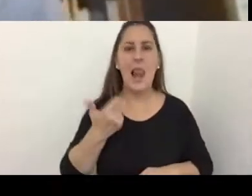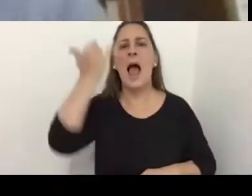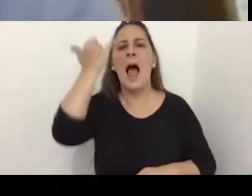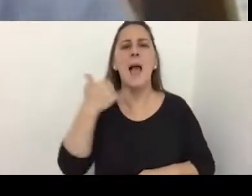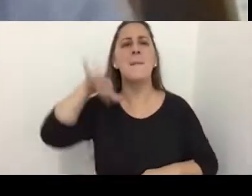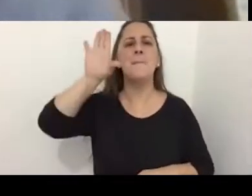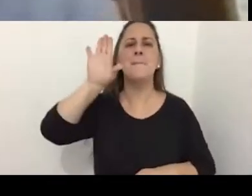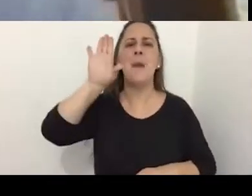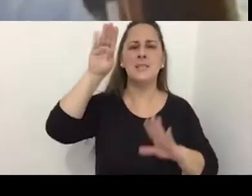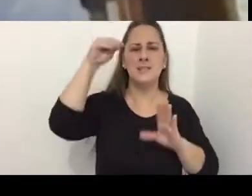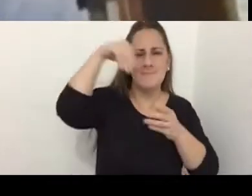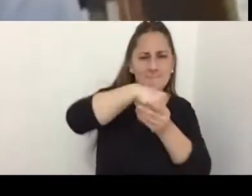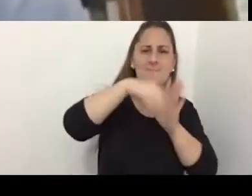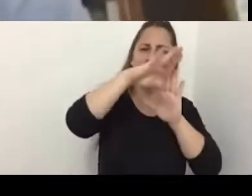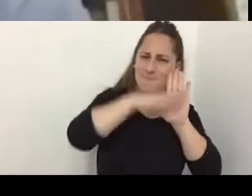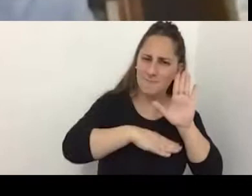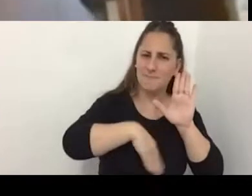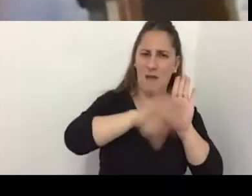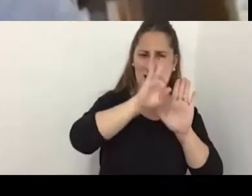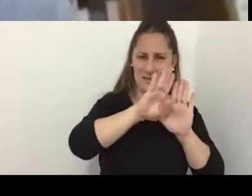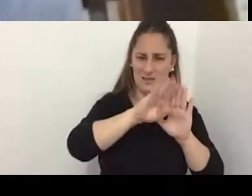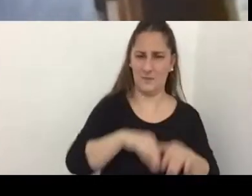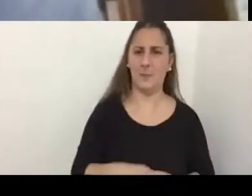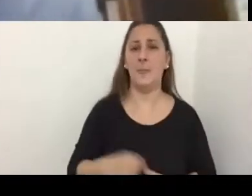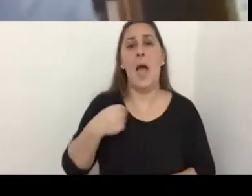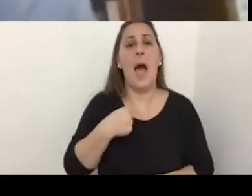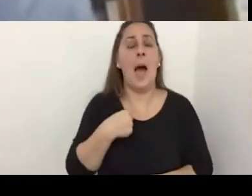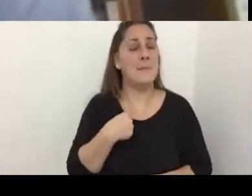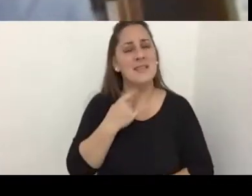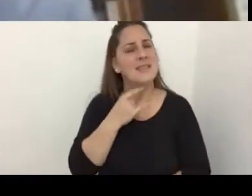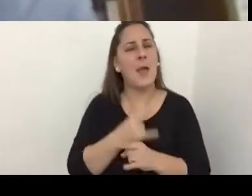y contenidos que eso, ¿no? A mí me gusta hablar